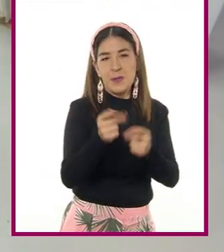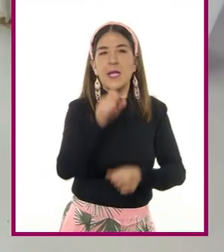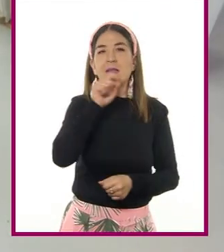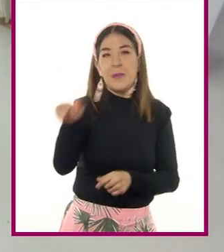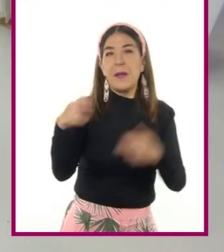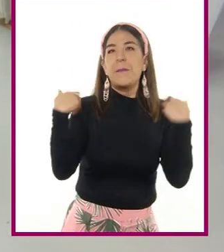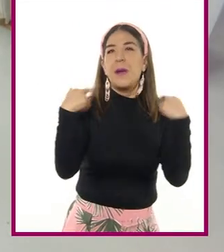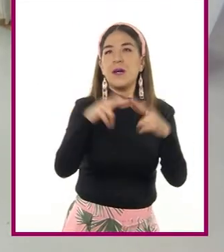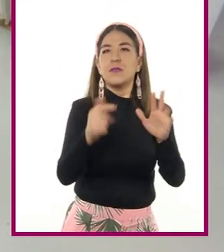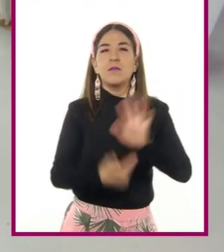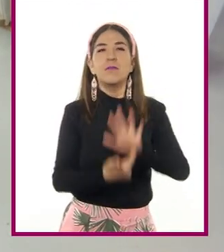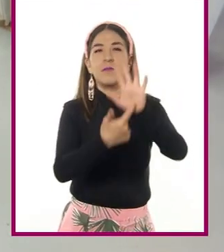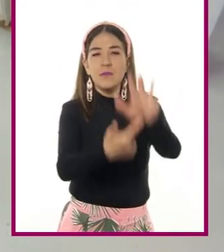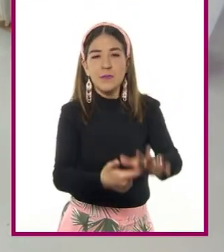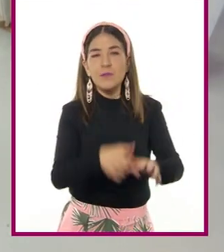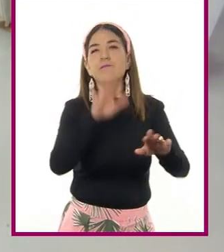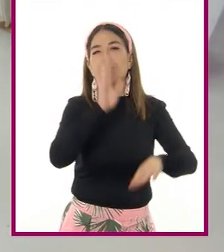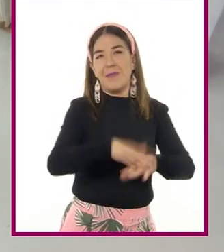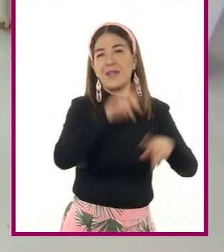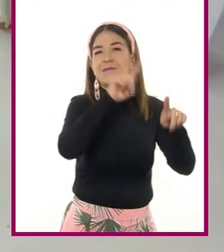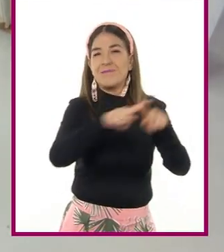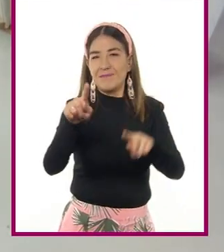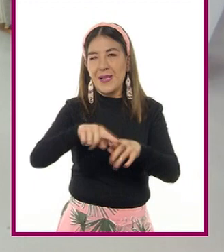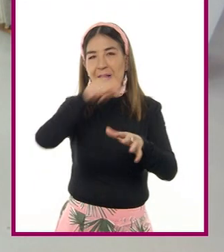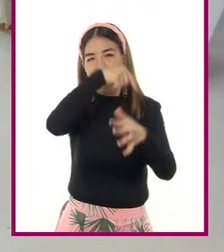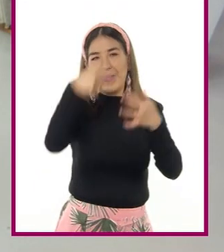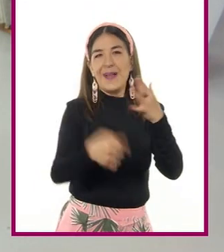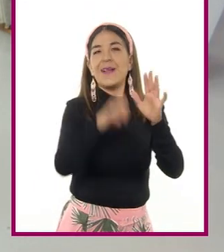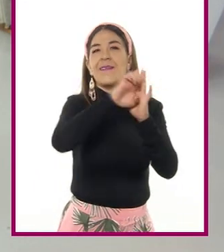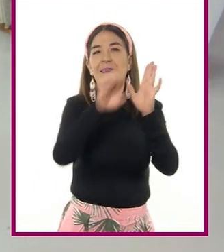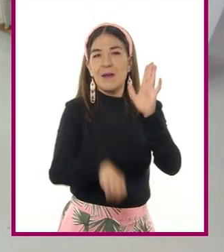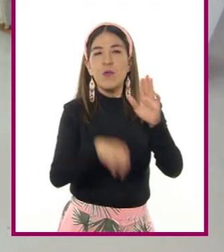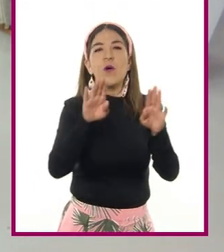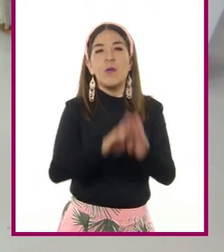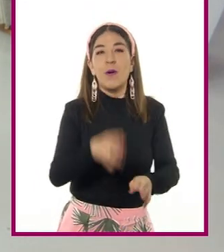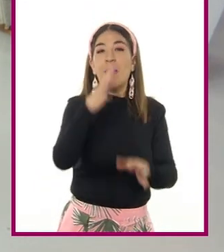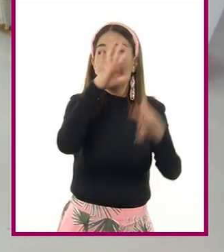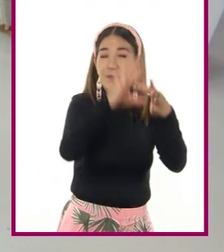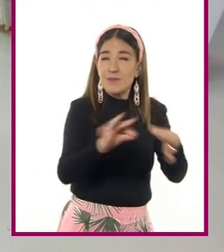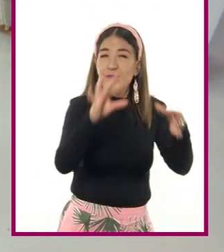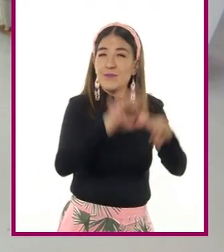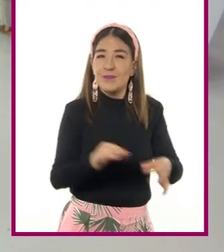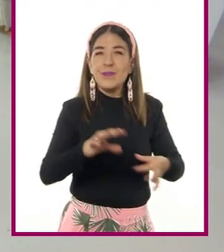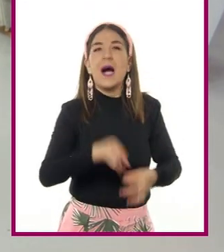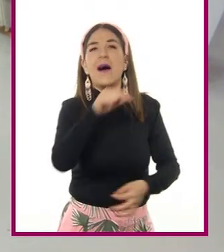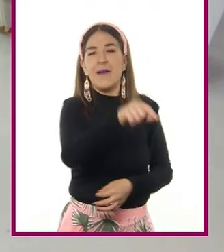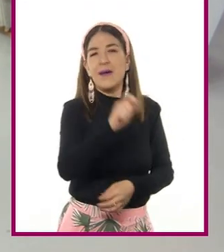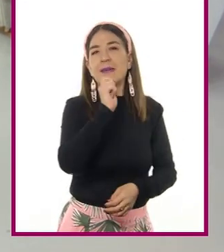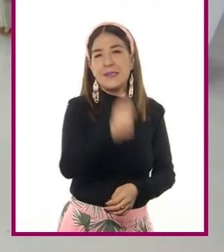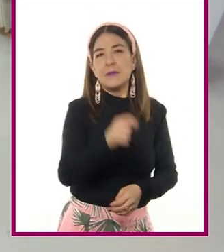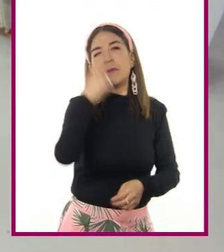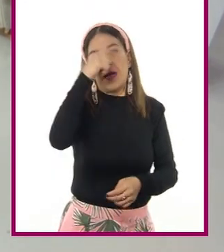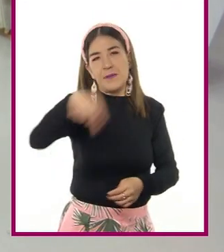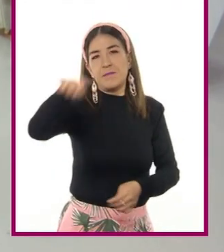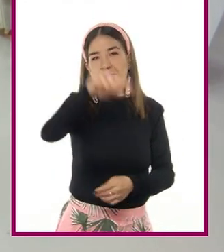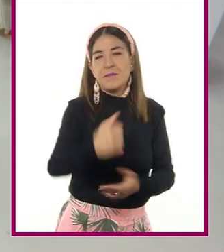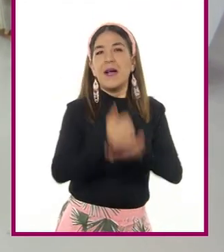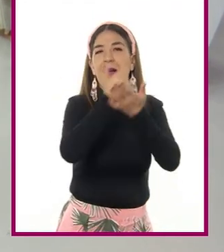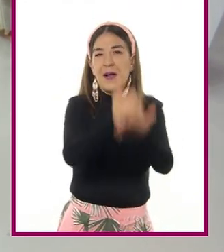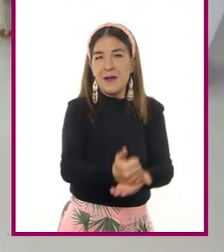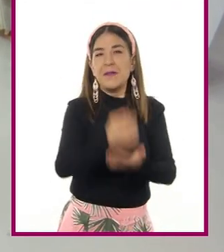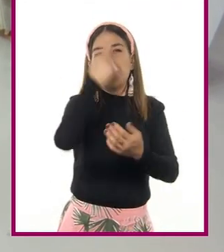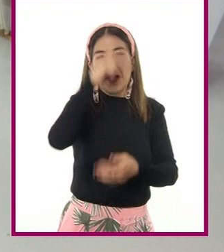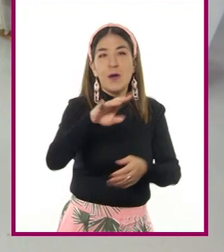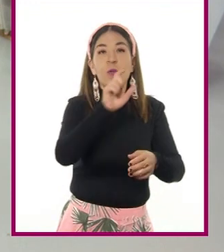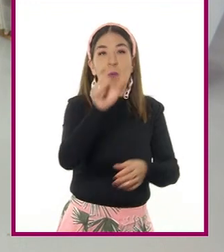nos presentó un esquema con varios ejemplos en cada uno de los pasos que ahí se describían y que podría ser de gran ayuda para los estudiantes